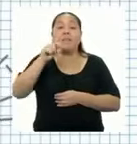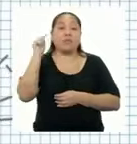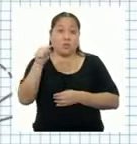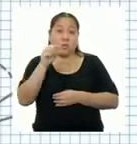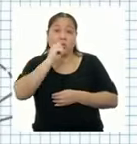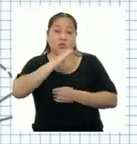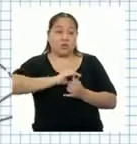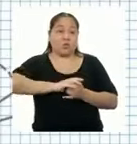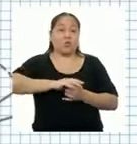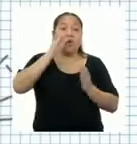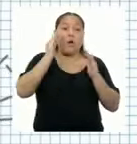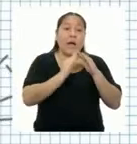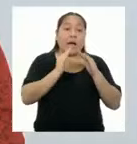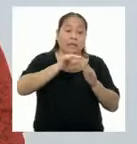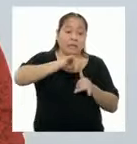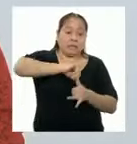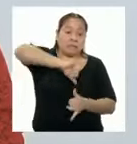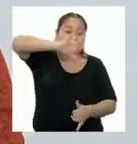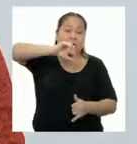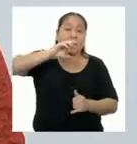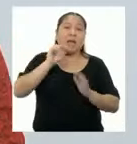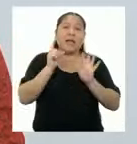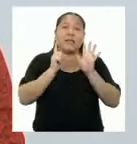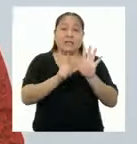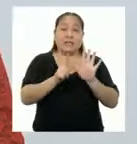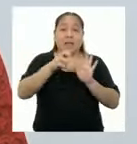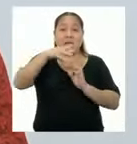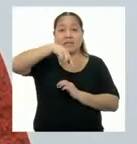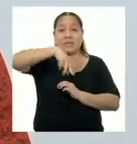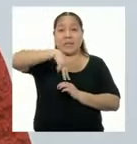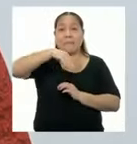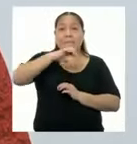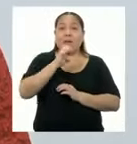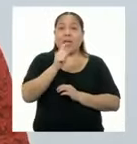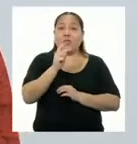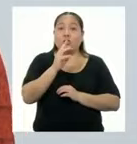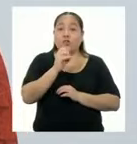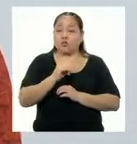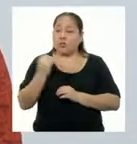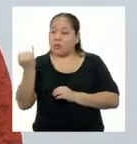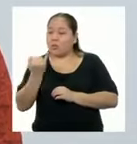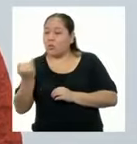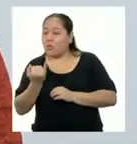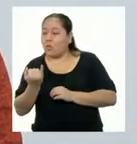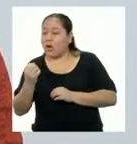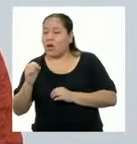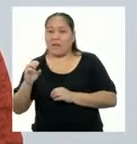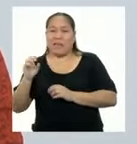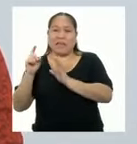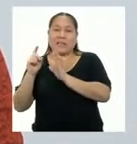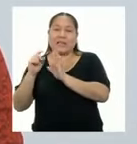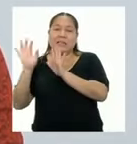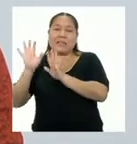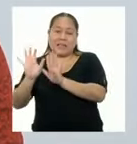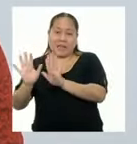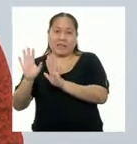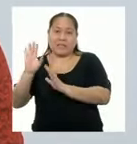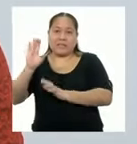una casa de 6 metros que quieres dibujar en 10 centímetros. Aquí hay 2 unidades de medida